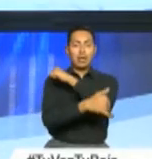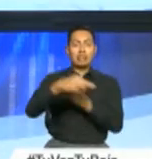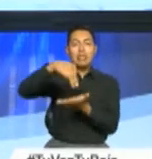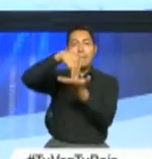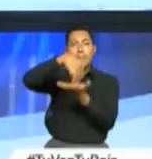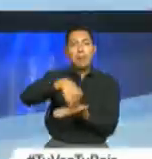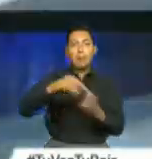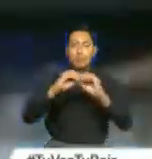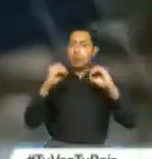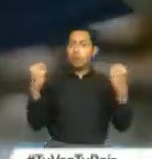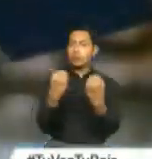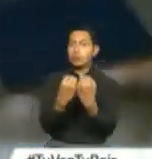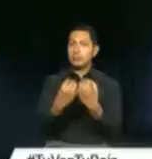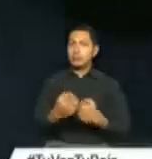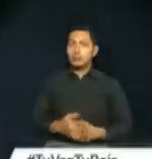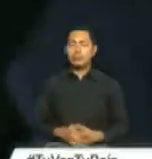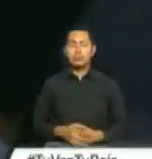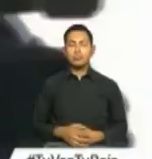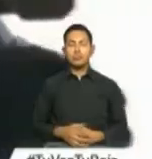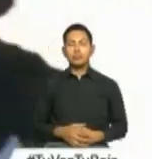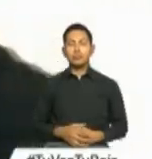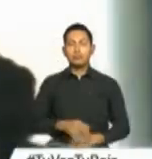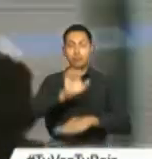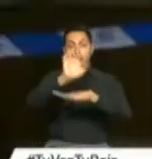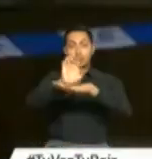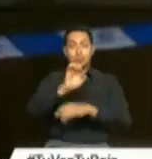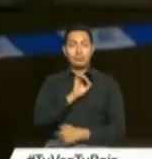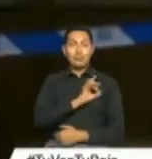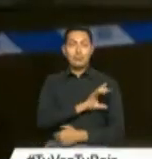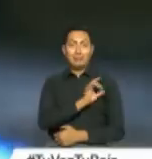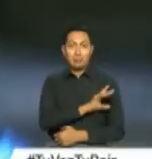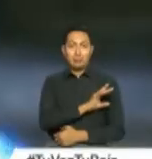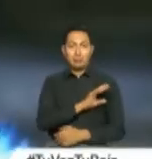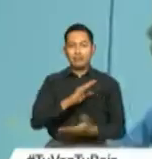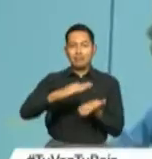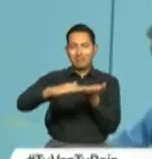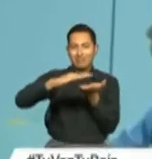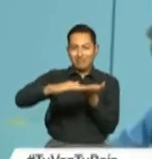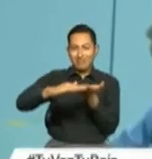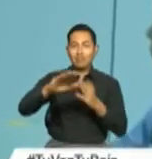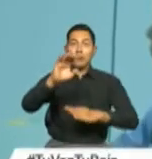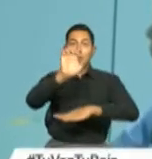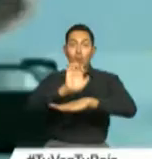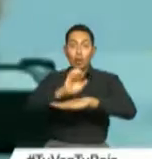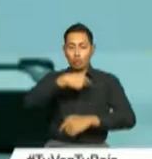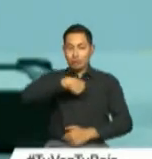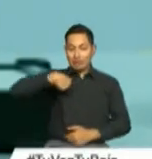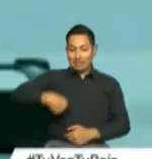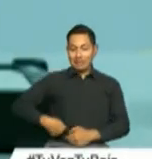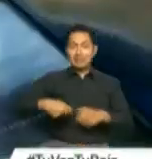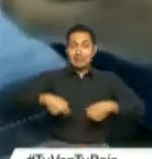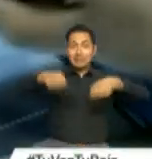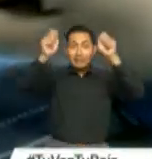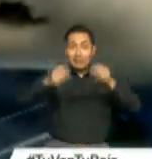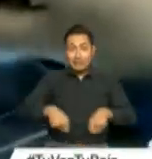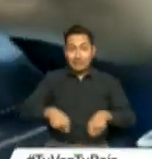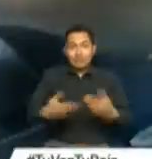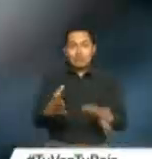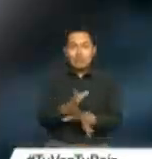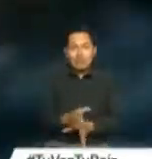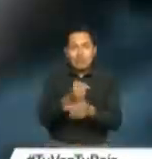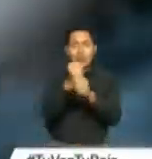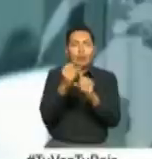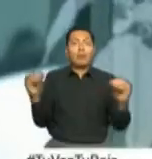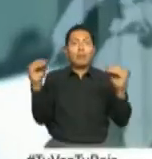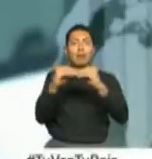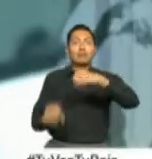organismo. Ecuador y China firmaron un convenio para la transferencia de tecnología con el objetivo de fortalecer el sistema de seguridad del